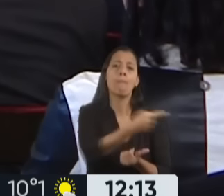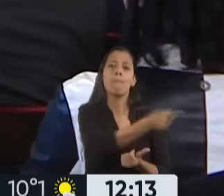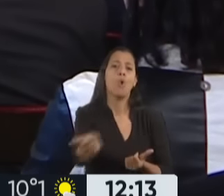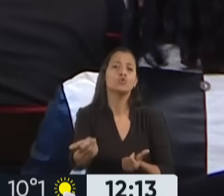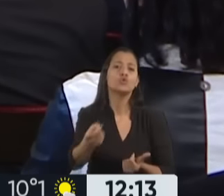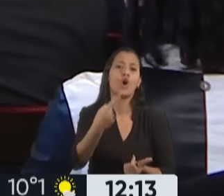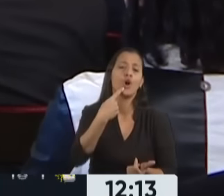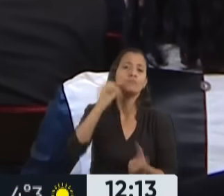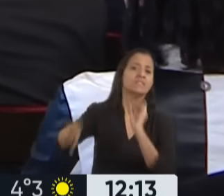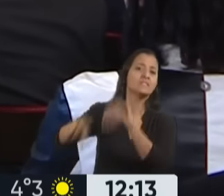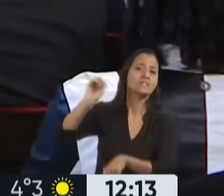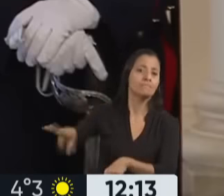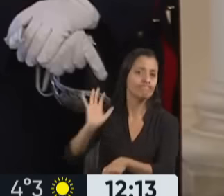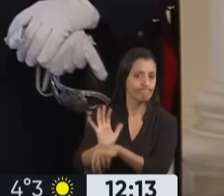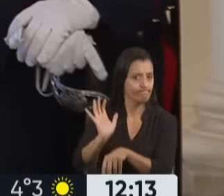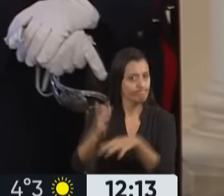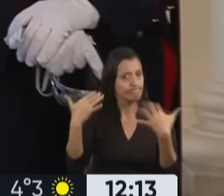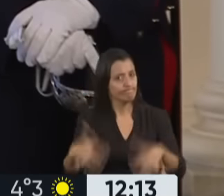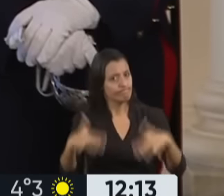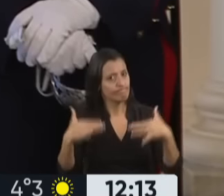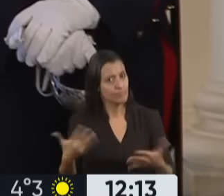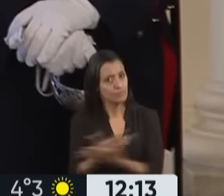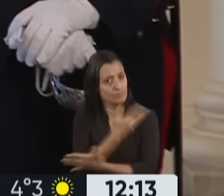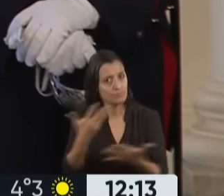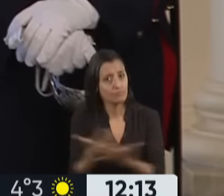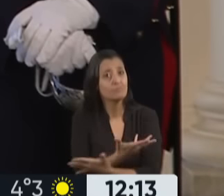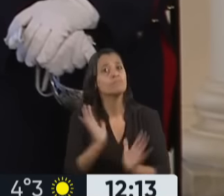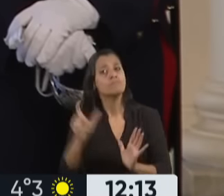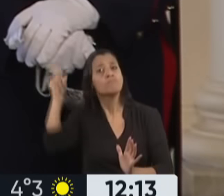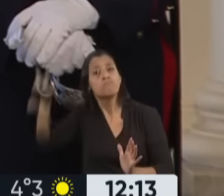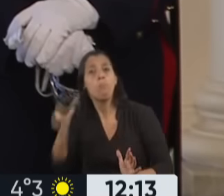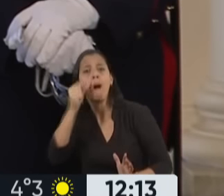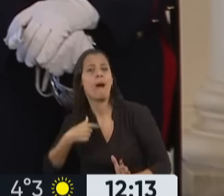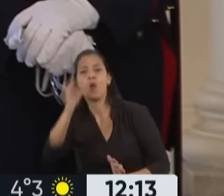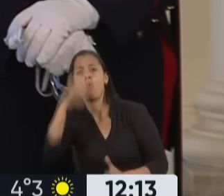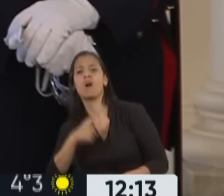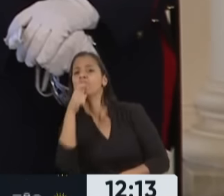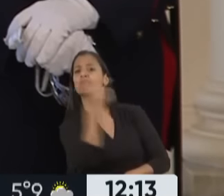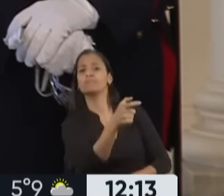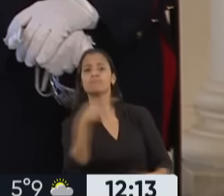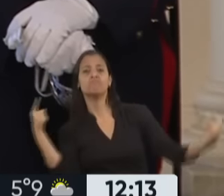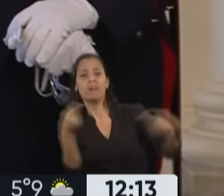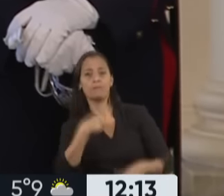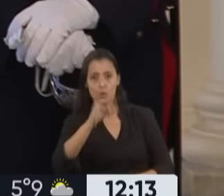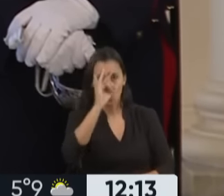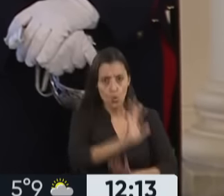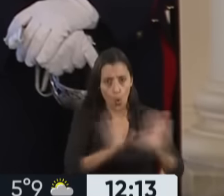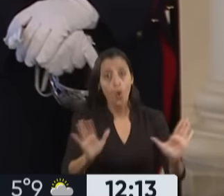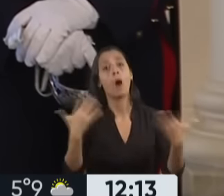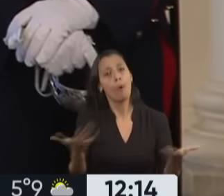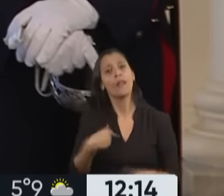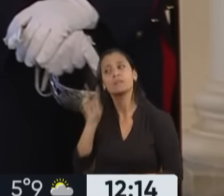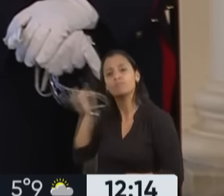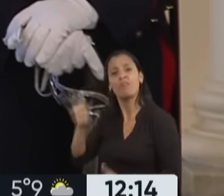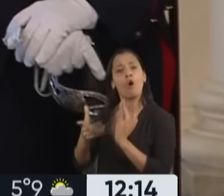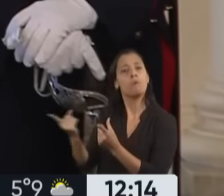expresiones descarnadas y hasta injuriosas, a las que él nunca contestó. Por eso digo que aprendí también y